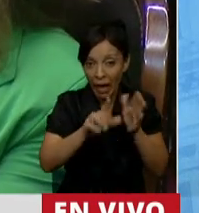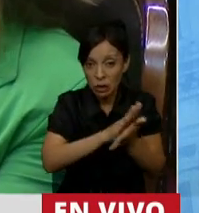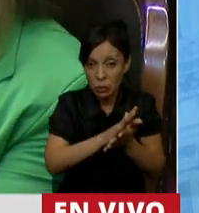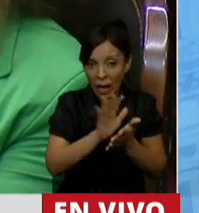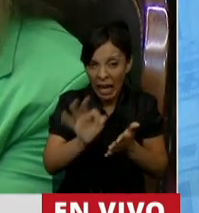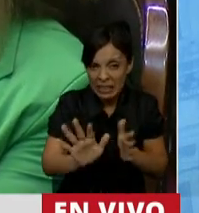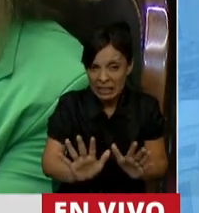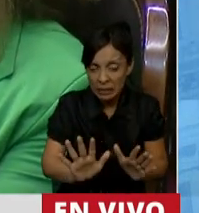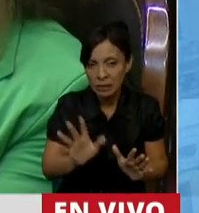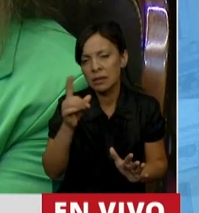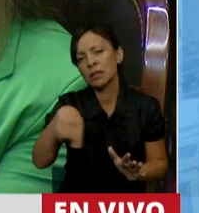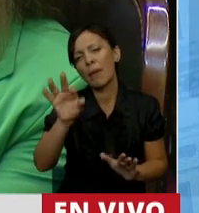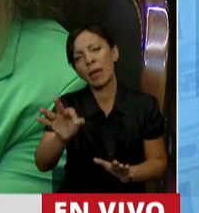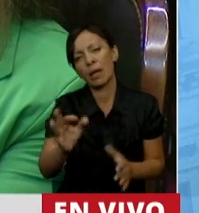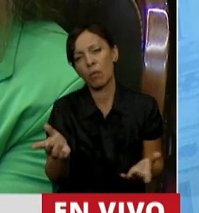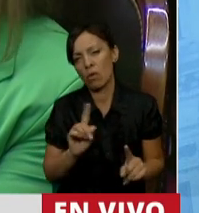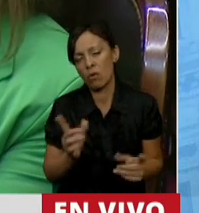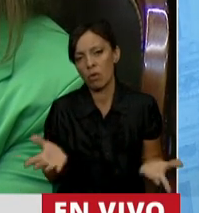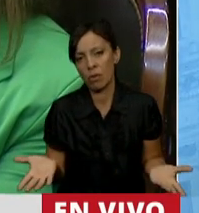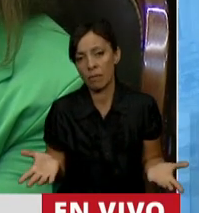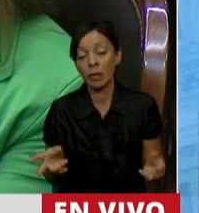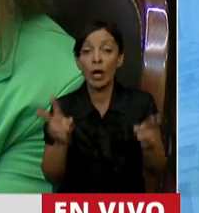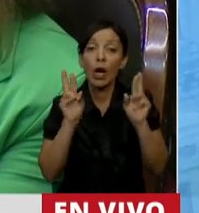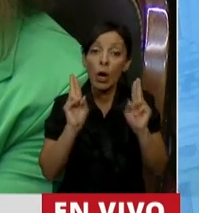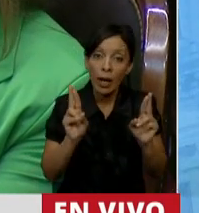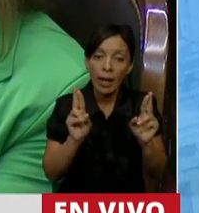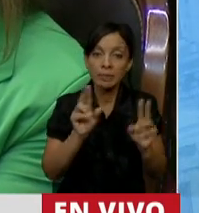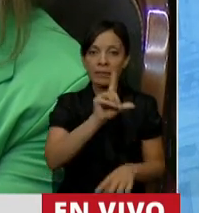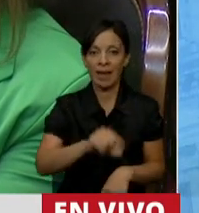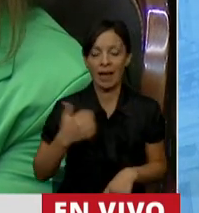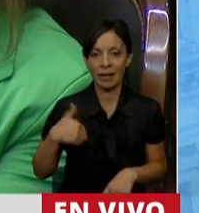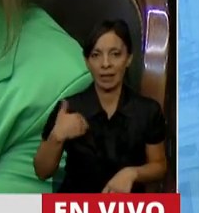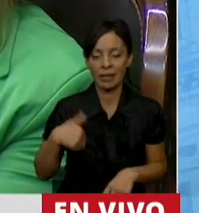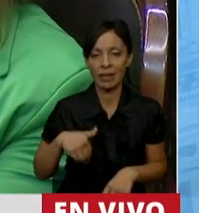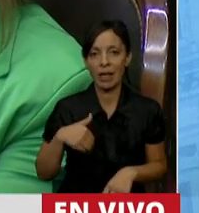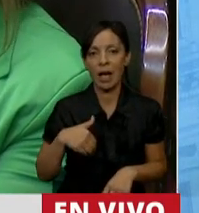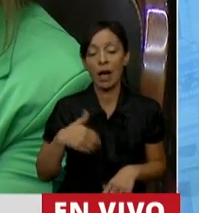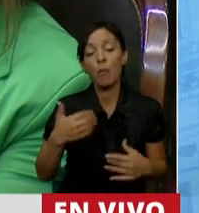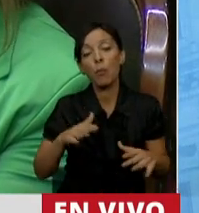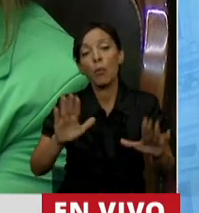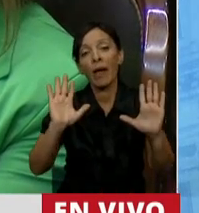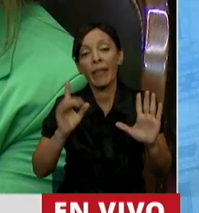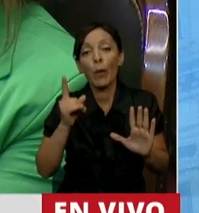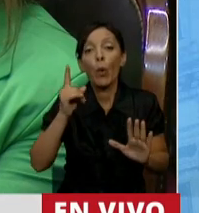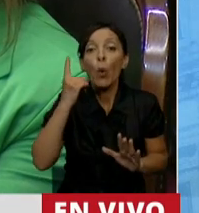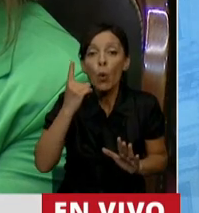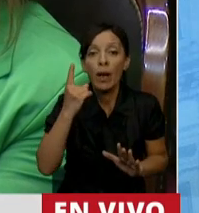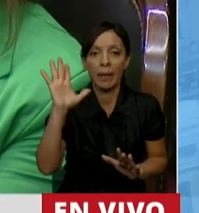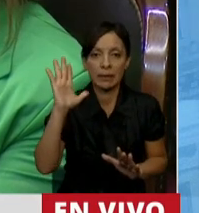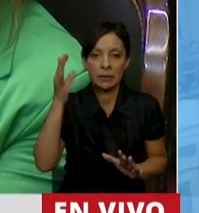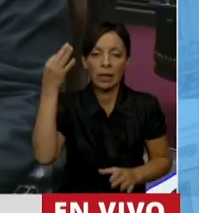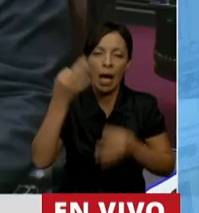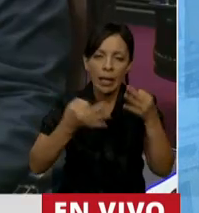y todos lo sabemos. Seguramente, ojalá la Argentina tenga alguna vez la posibilidad de